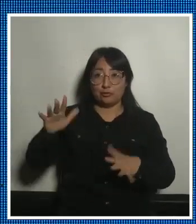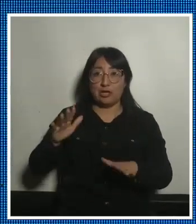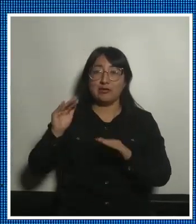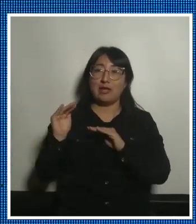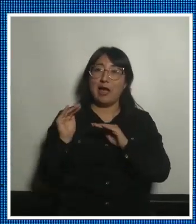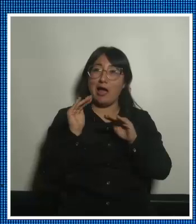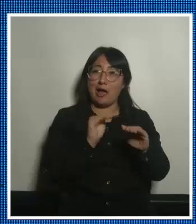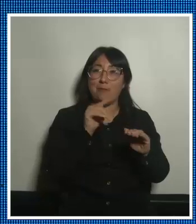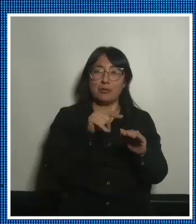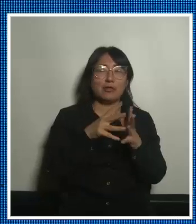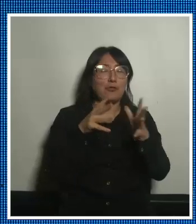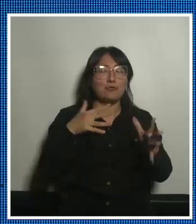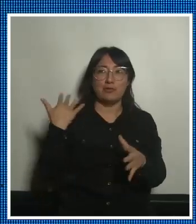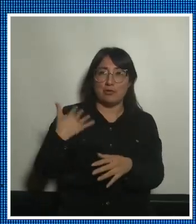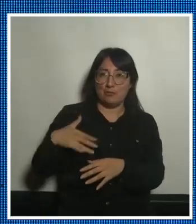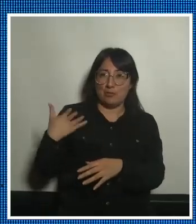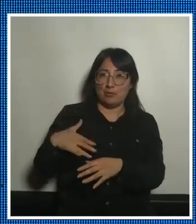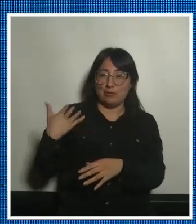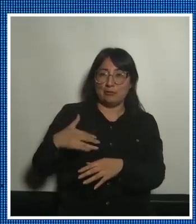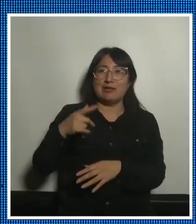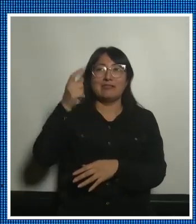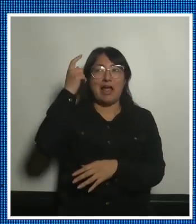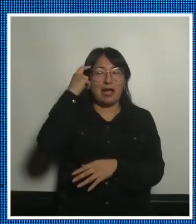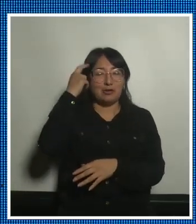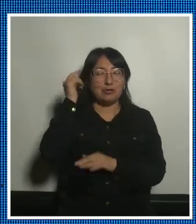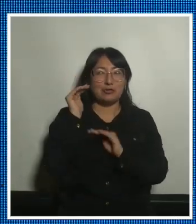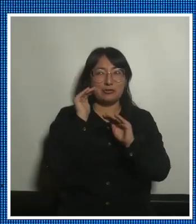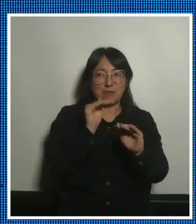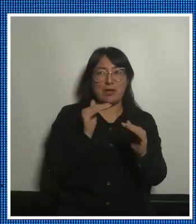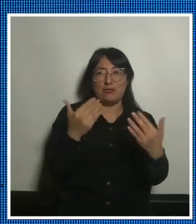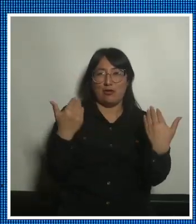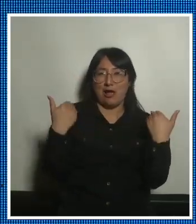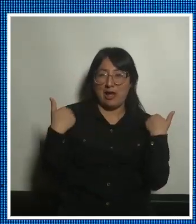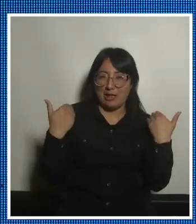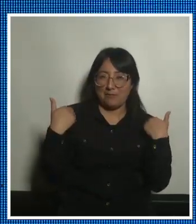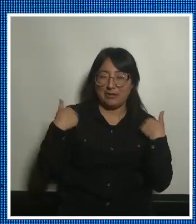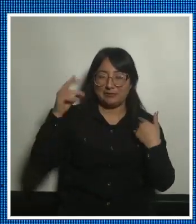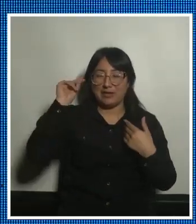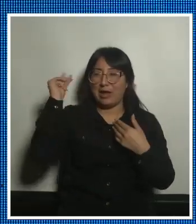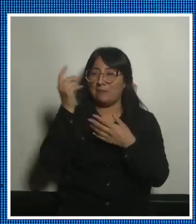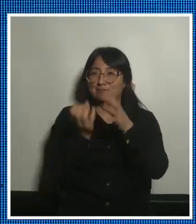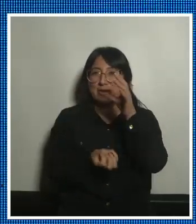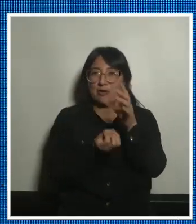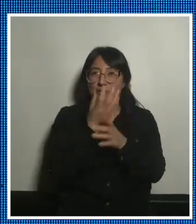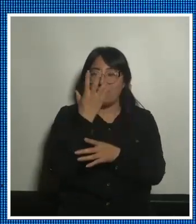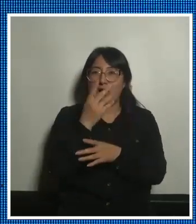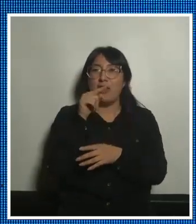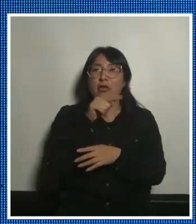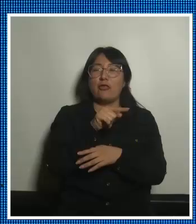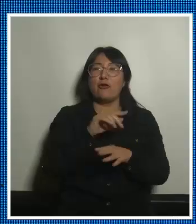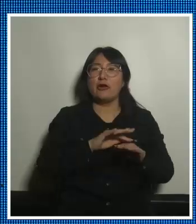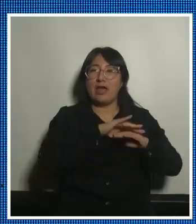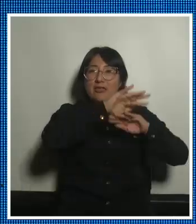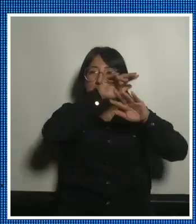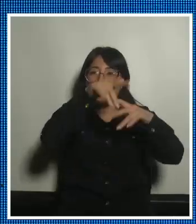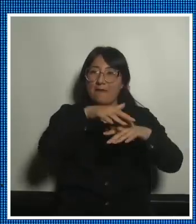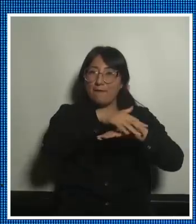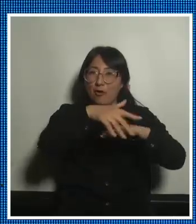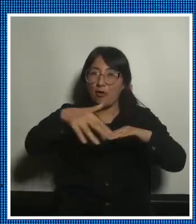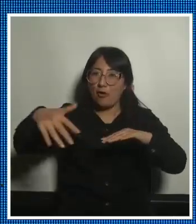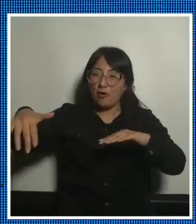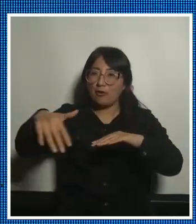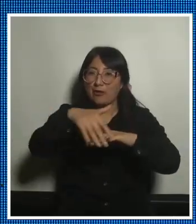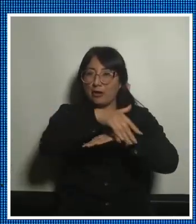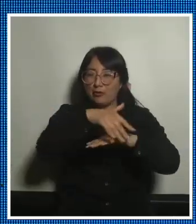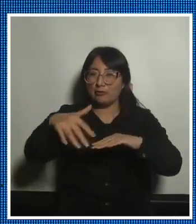contribuido significativamente al conocimiento y las prácticas innovadoras en la gestión de bordes costeros, humedales urbanos